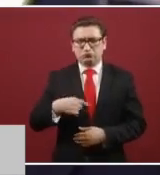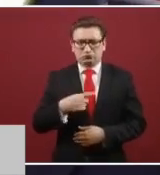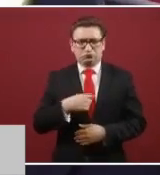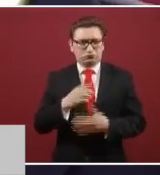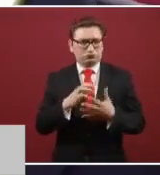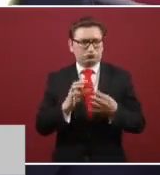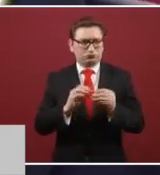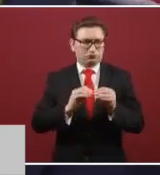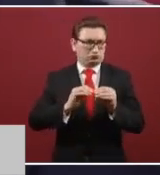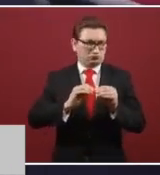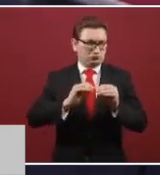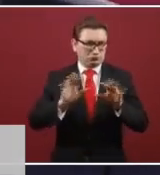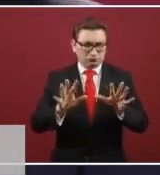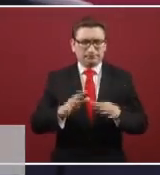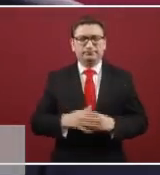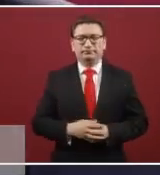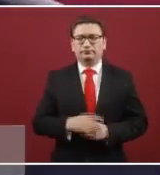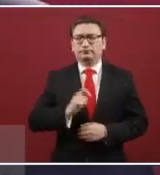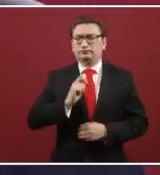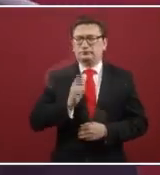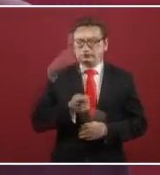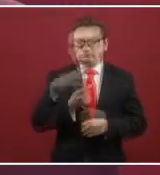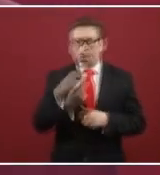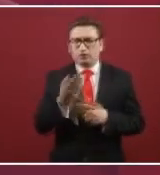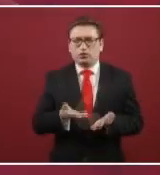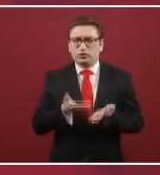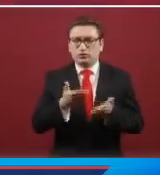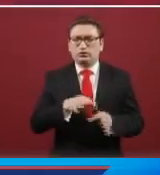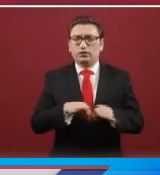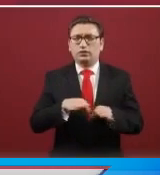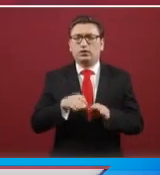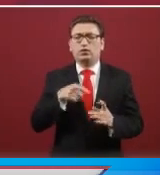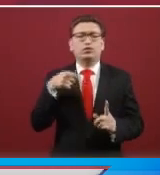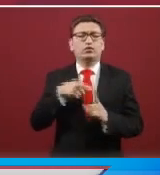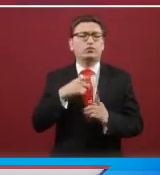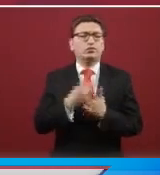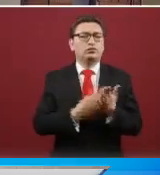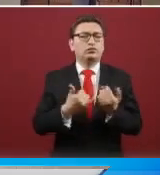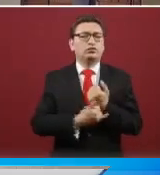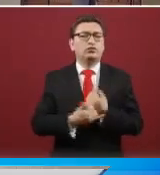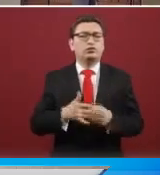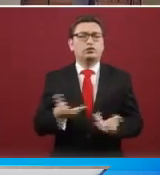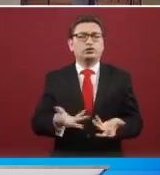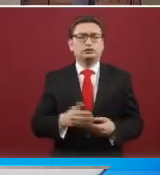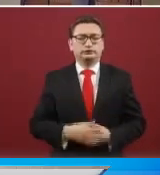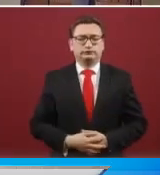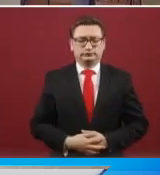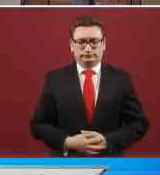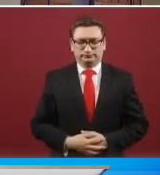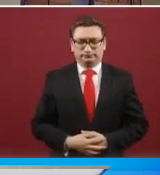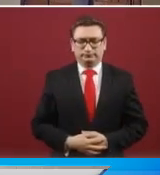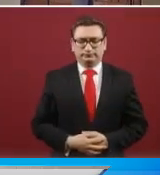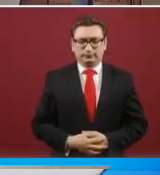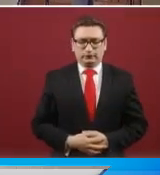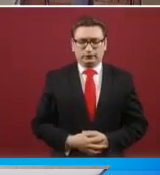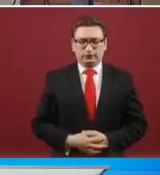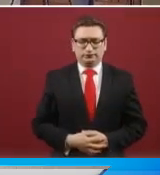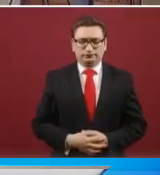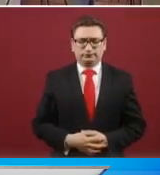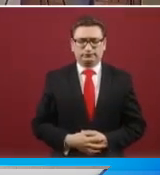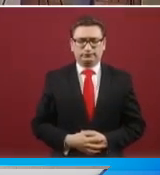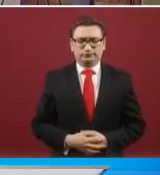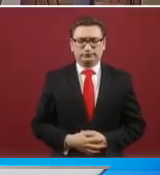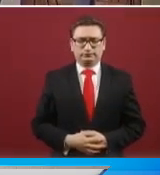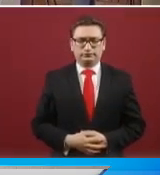sin corrupción, sin impunidad y en paz. Fuga de cerebros. Nosotros pensamos que